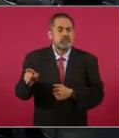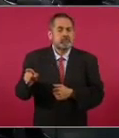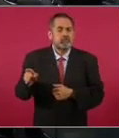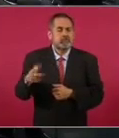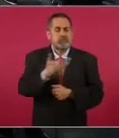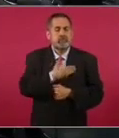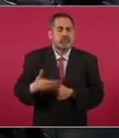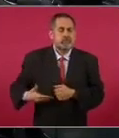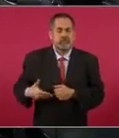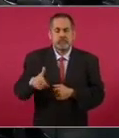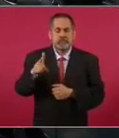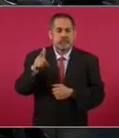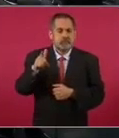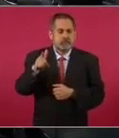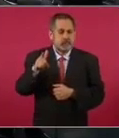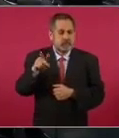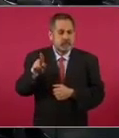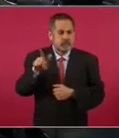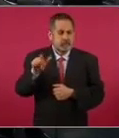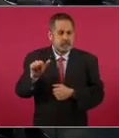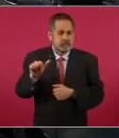el presidente Lula,